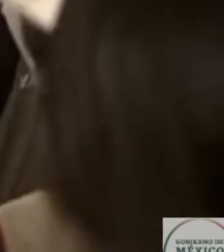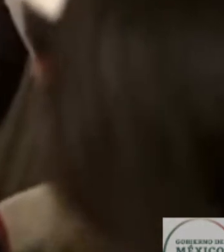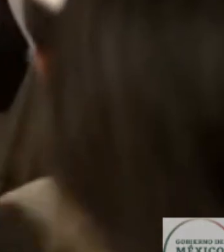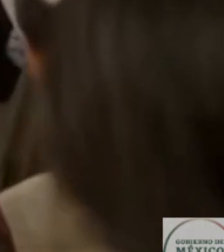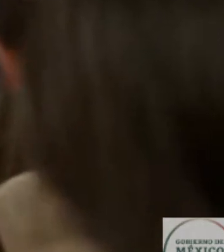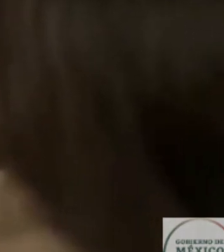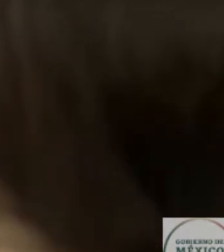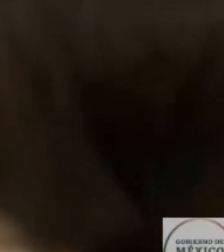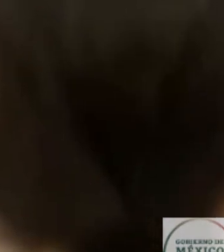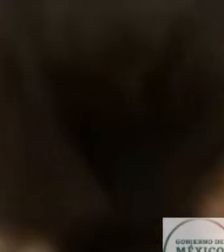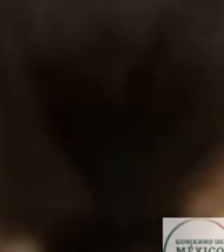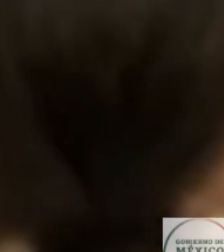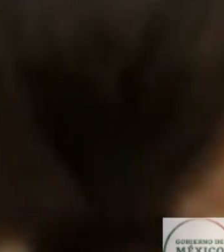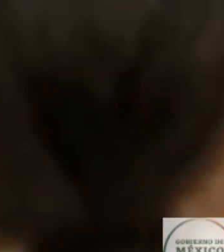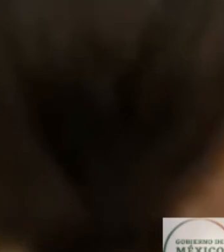acompañan.